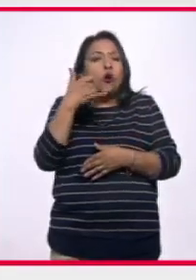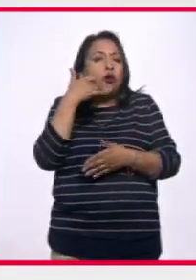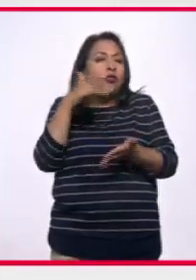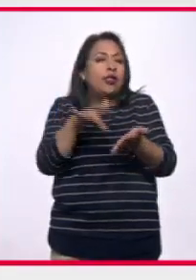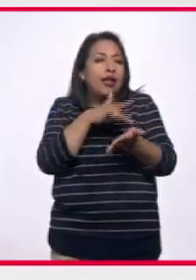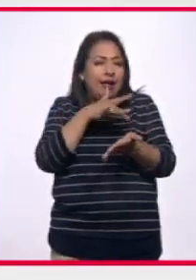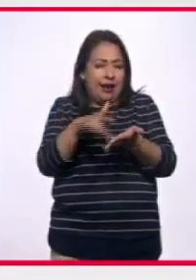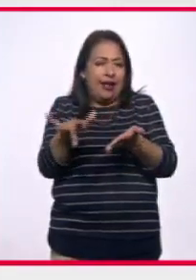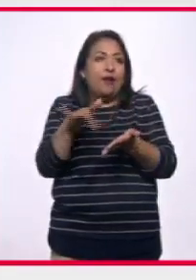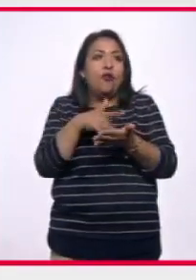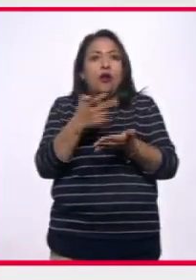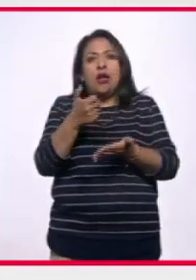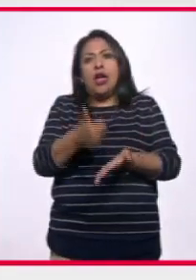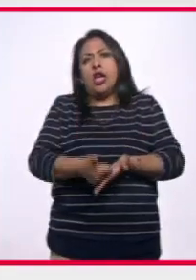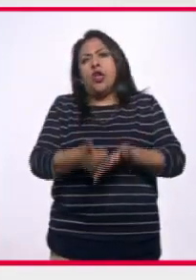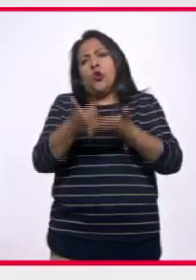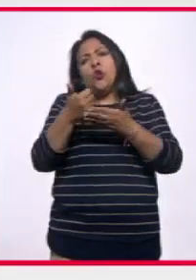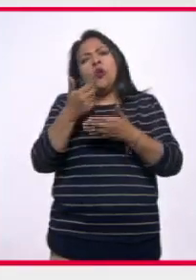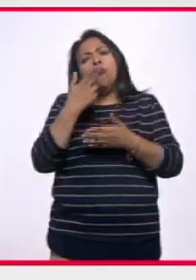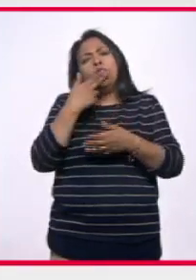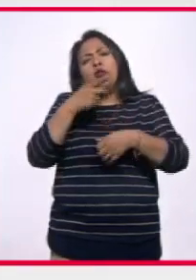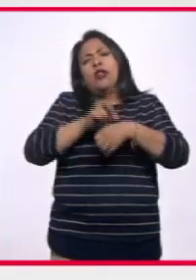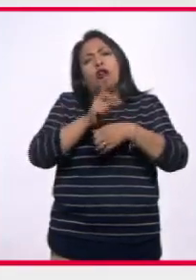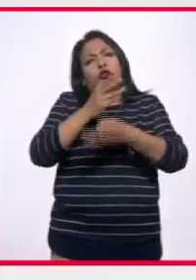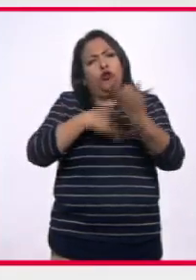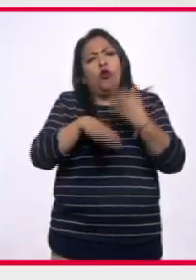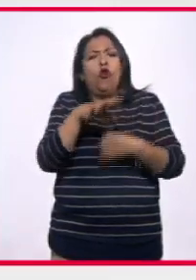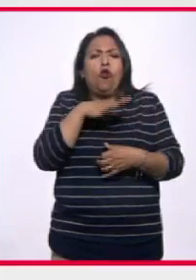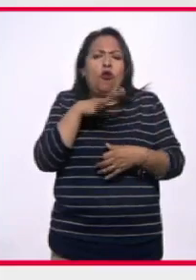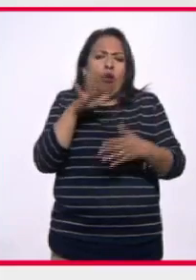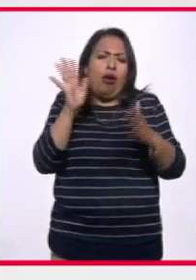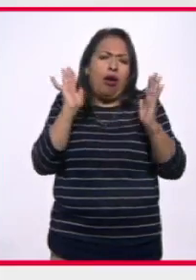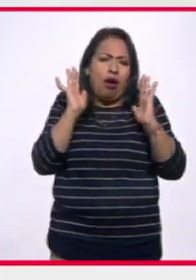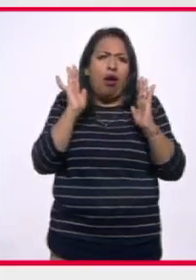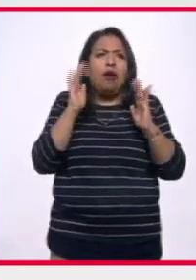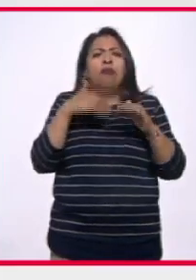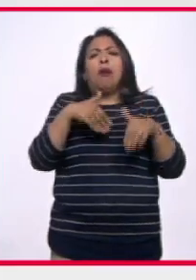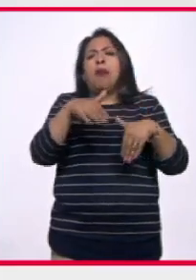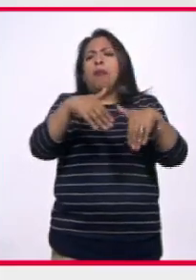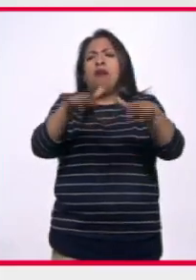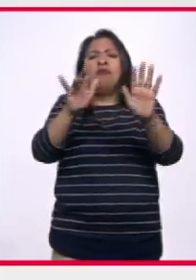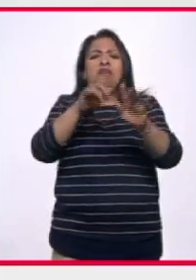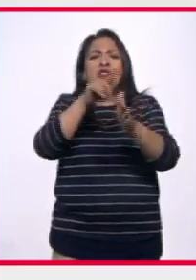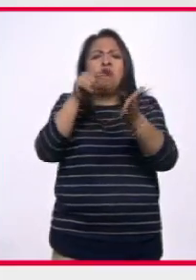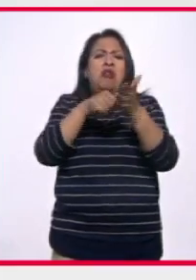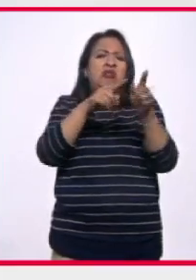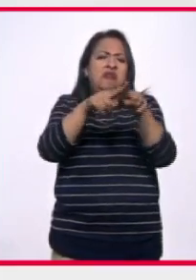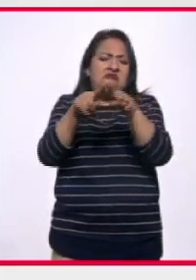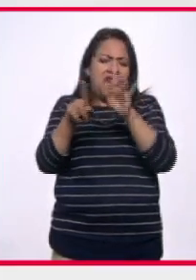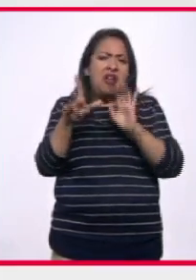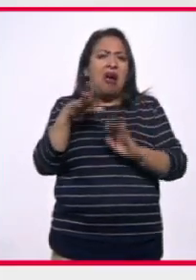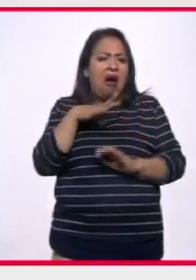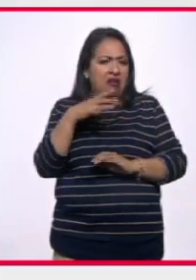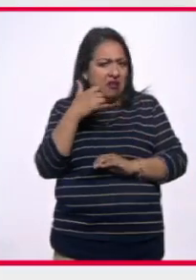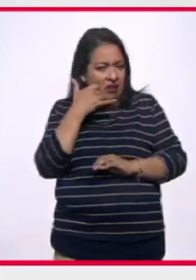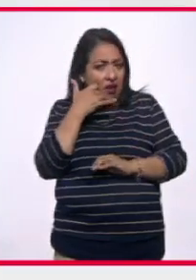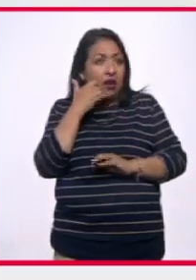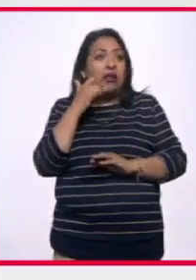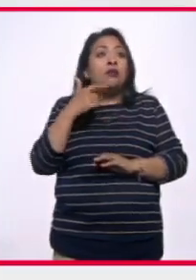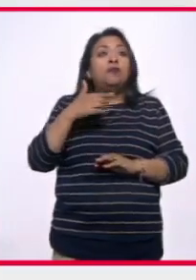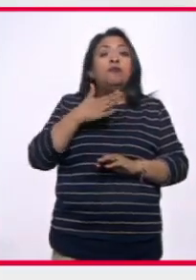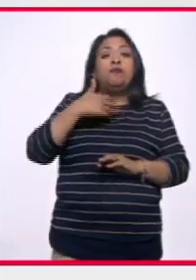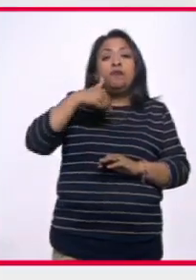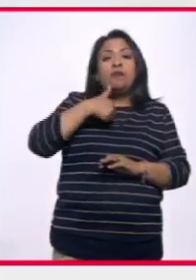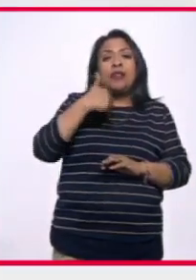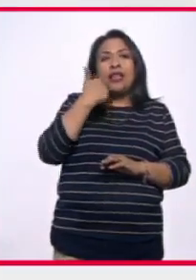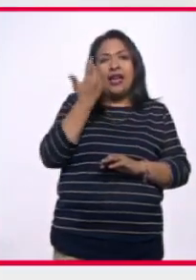celular que es un elemento cotidiano que todos tenemos al pasar y al circular por cualquier espacio y nos interesaba como